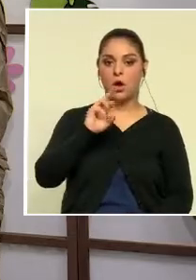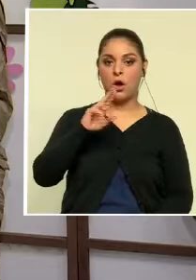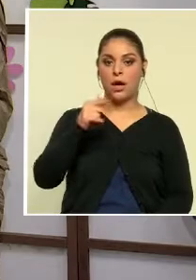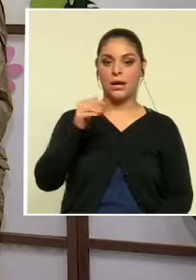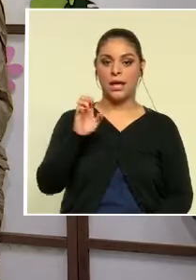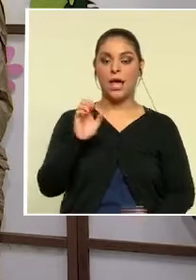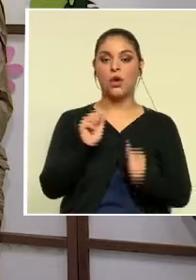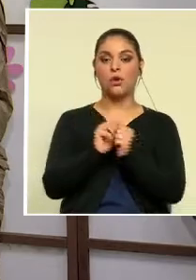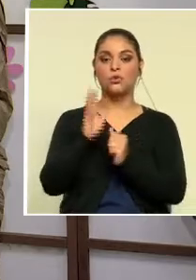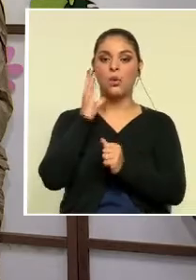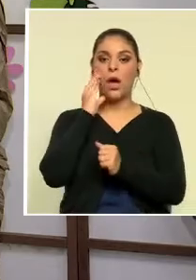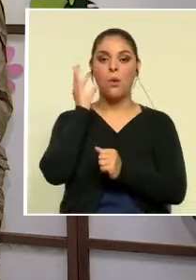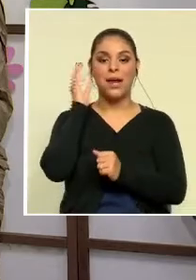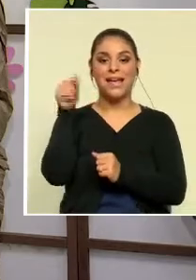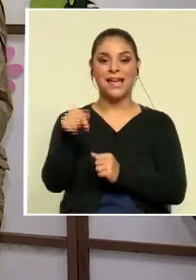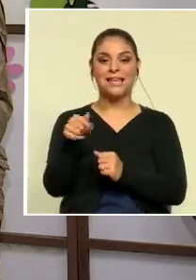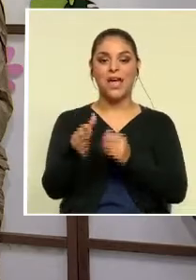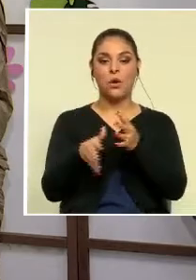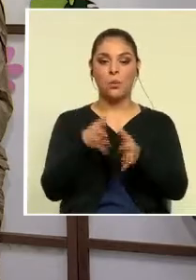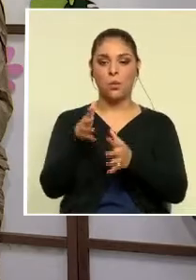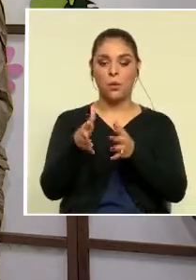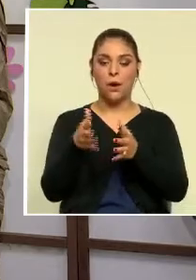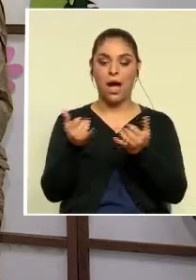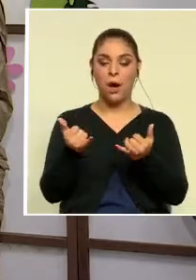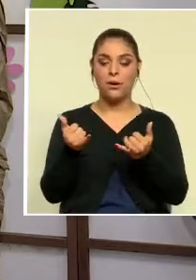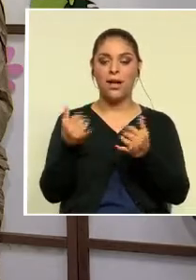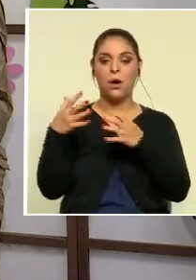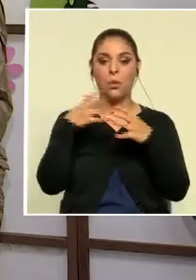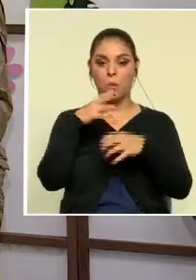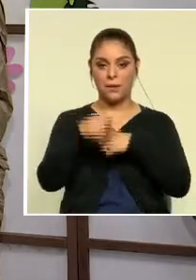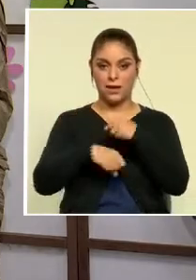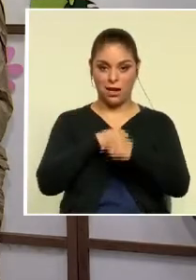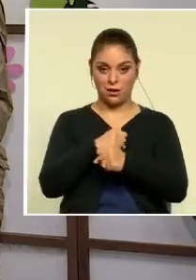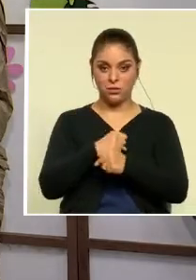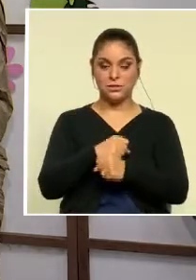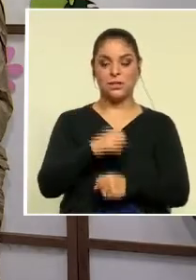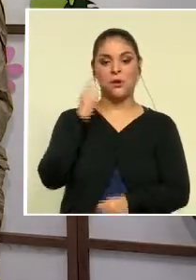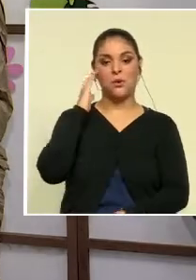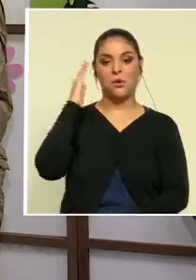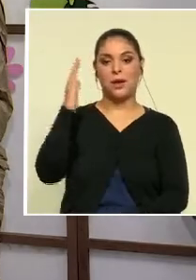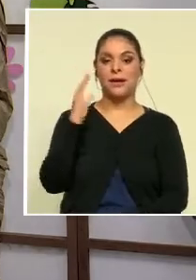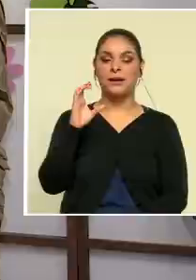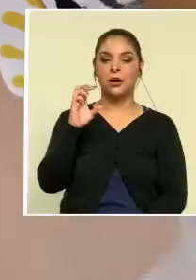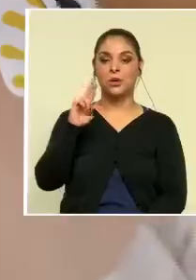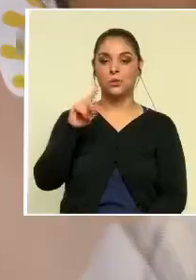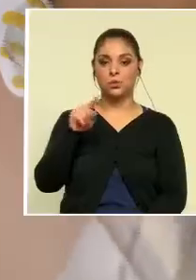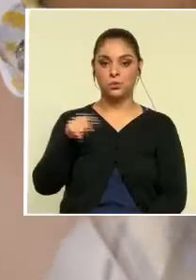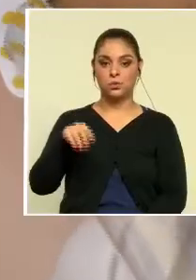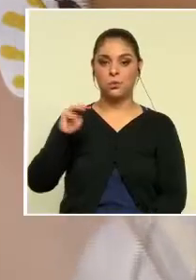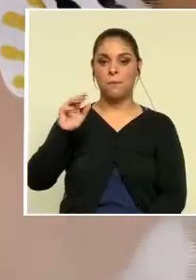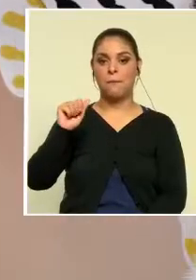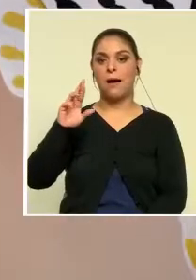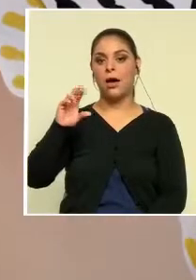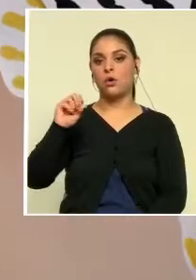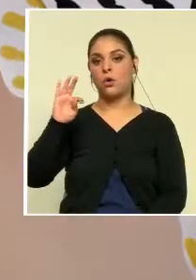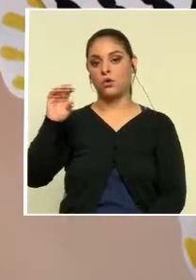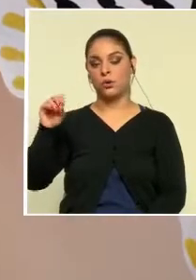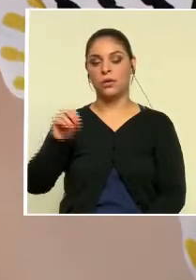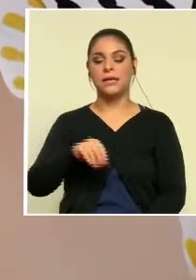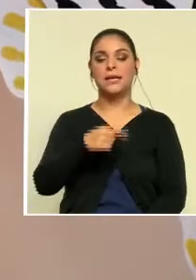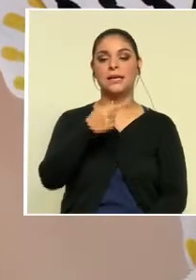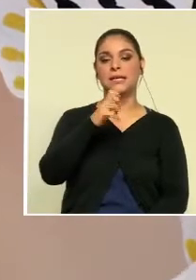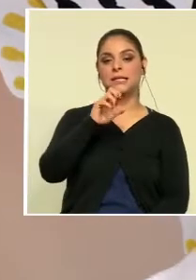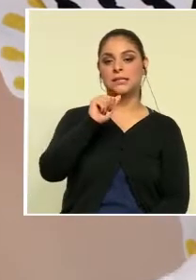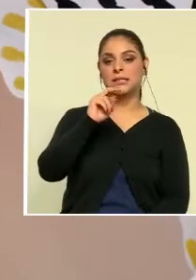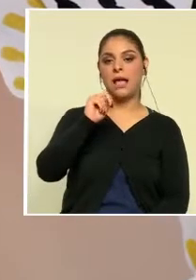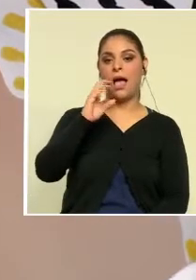está de cumpleaños delicias sueña cruz maroto y también aquí este saludos para jean carlos murillo rojas que siempre